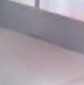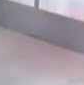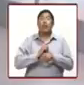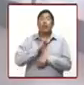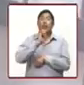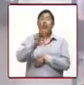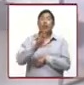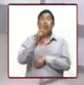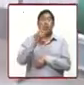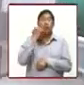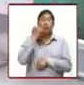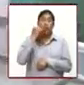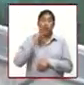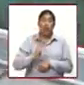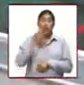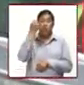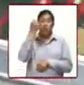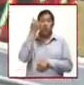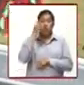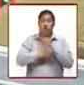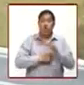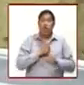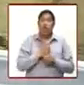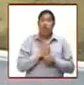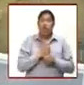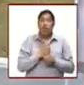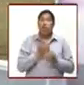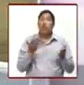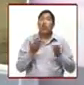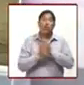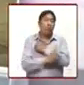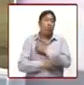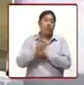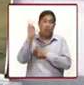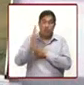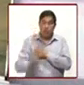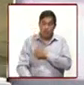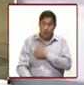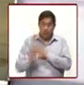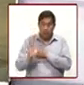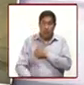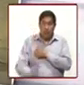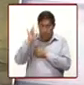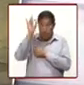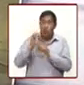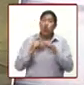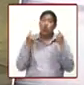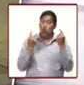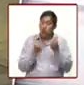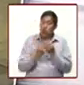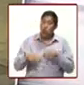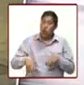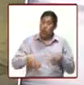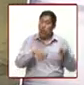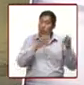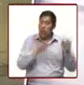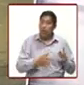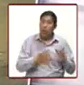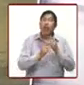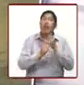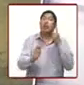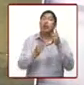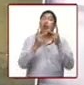Vamos a contarles de un menor de 12 años, nacionalidad venezolana, fue encontrado con un grupo de migrantes en la terminal de buses de